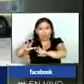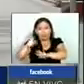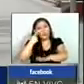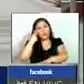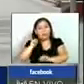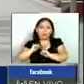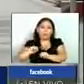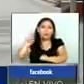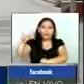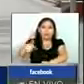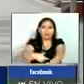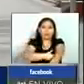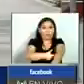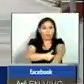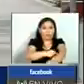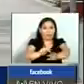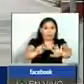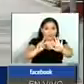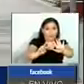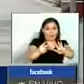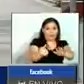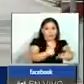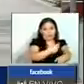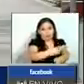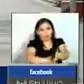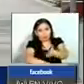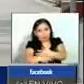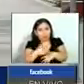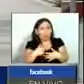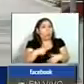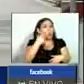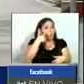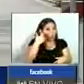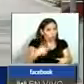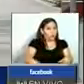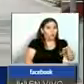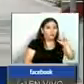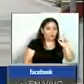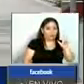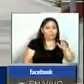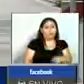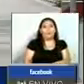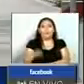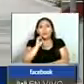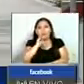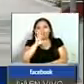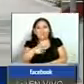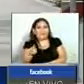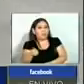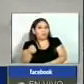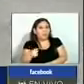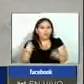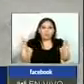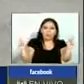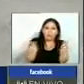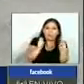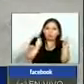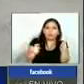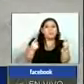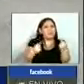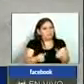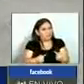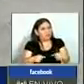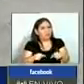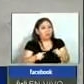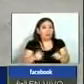hospital De los siete heridos En la balacera Tres sufrieron Heridas graves La policía dijo Que la fiesta Del domingo Era una continuación De las